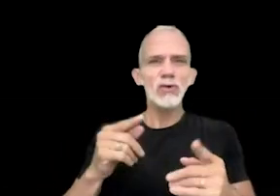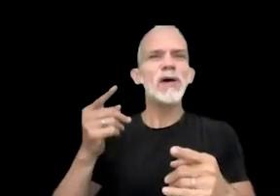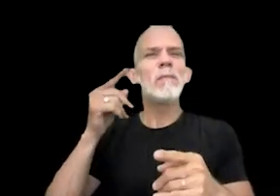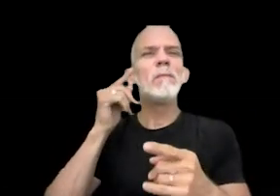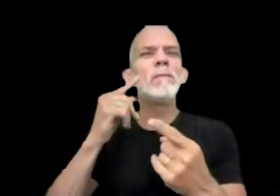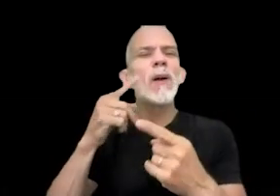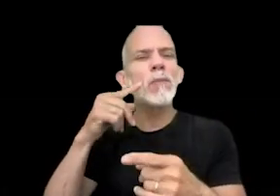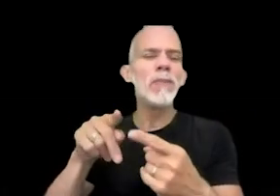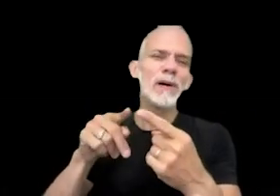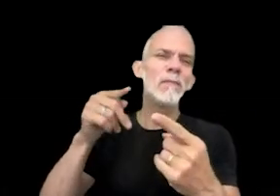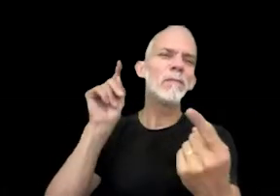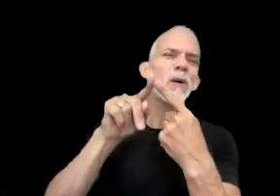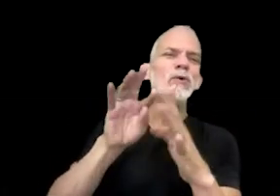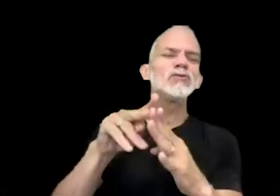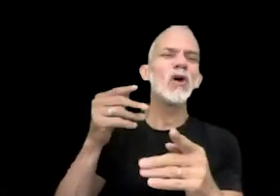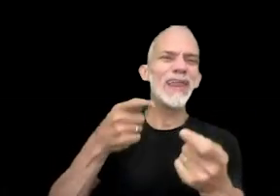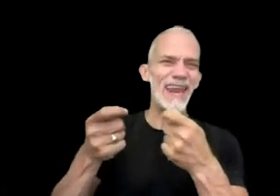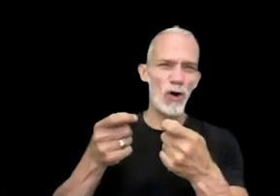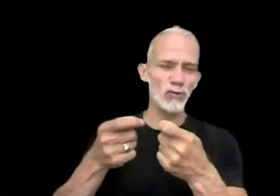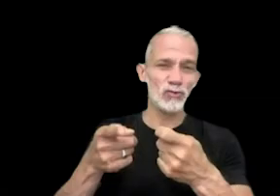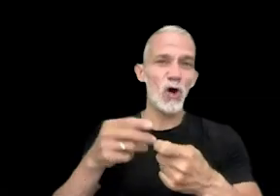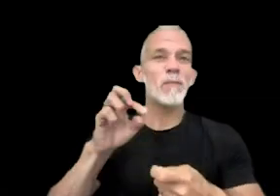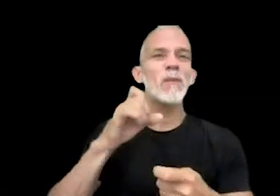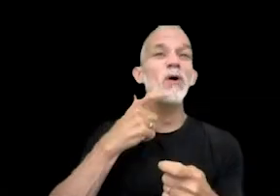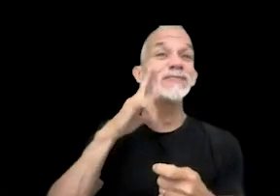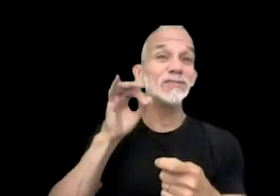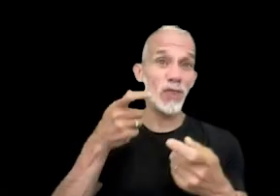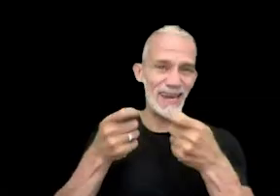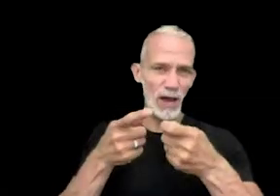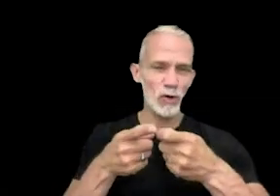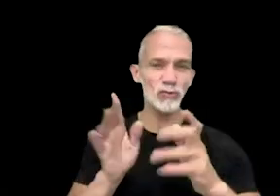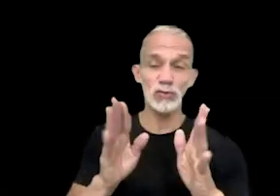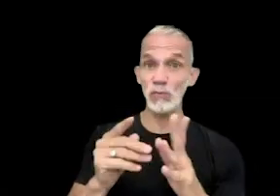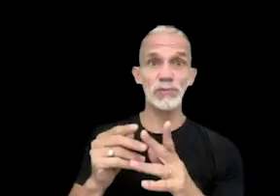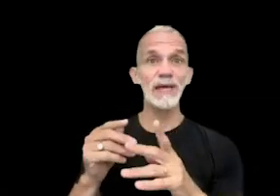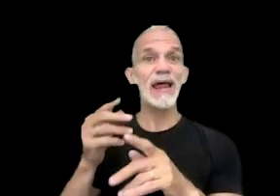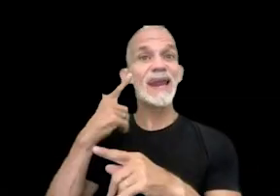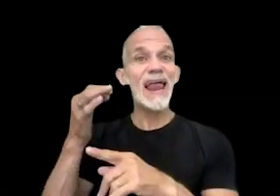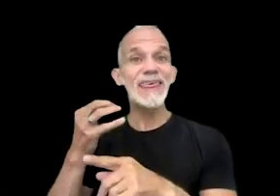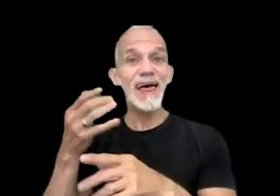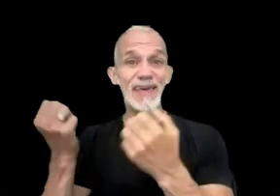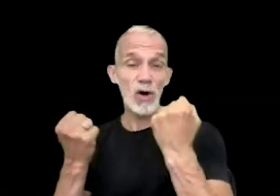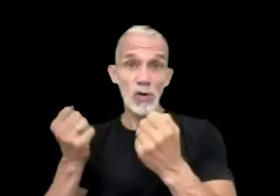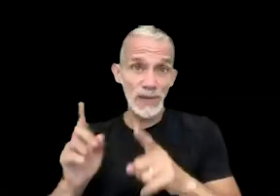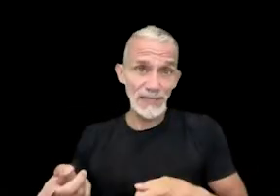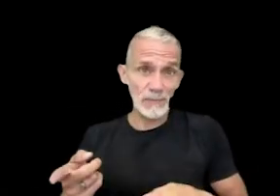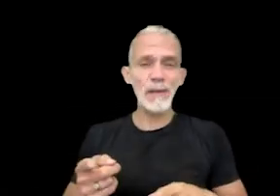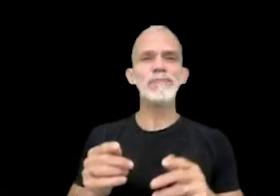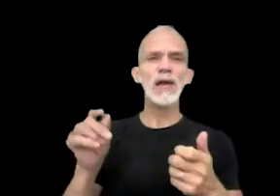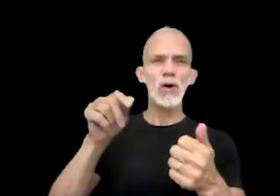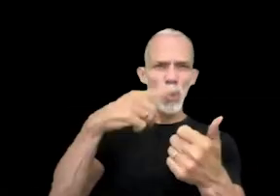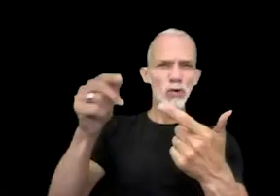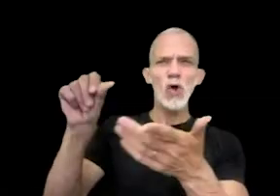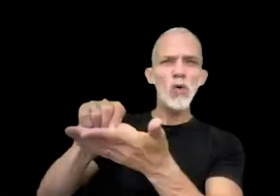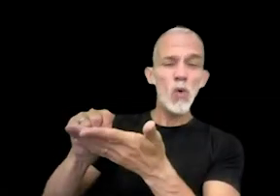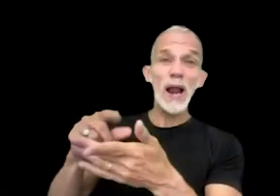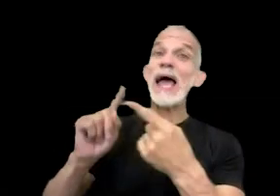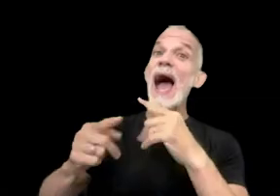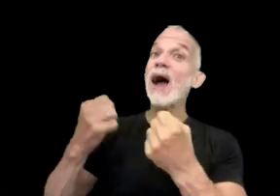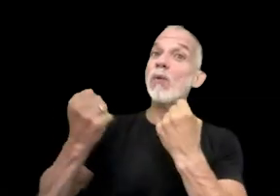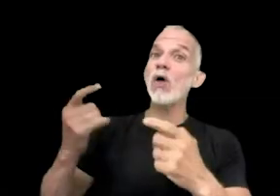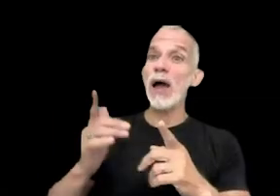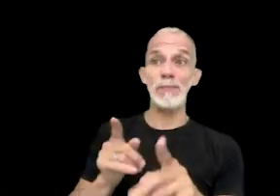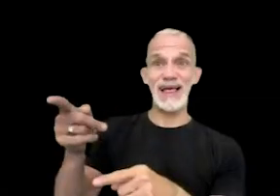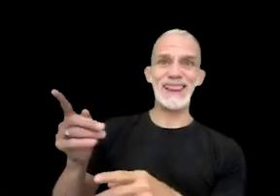negocio, y obviamente realidad económica. Nunca voy a dejar de aplicar realidad económica. Jurisdicciones con las cuales tengo tratado y no